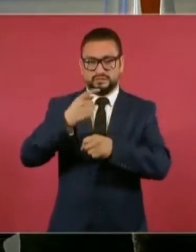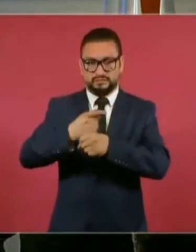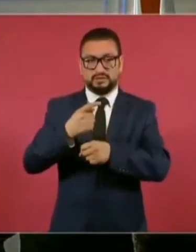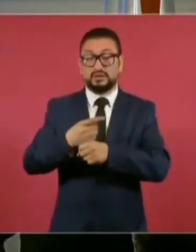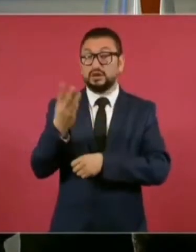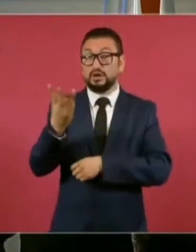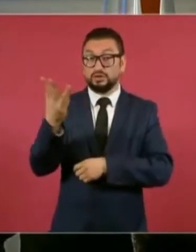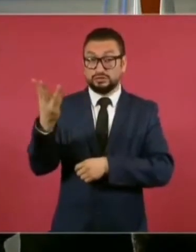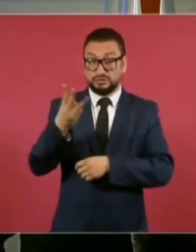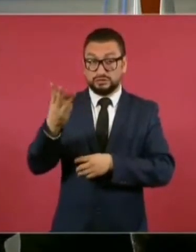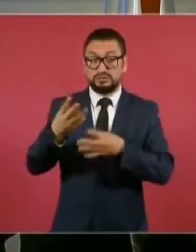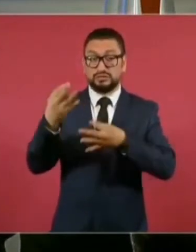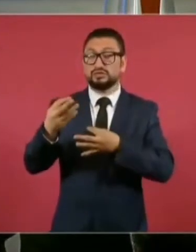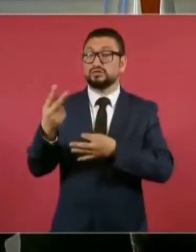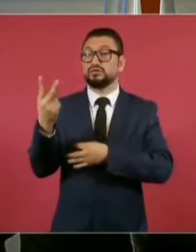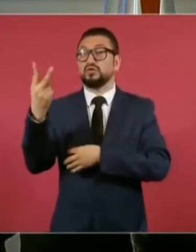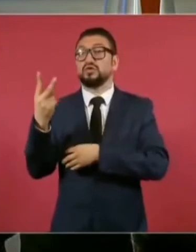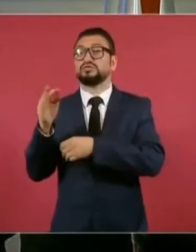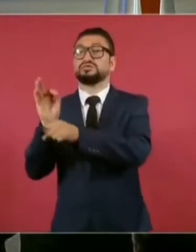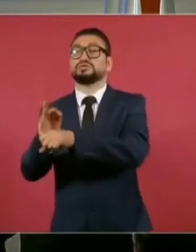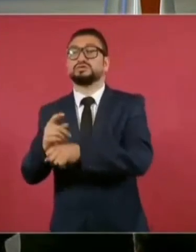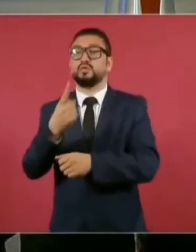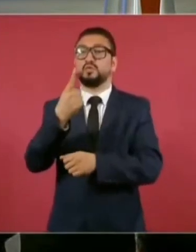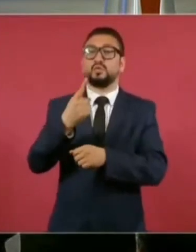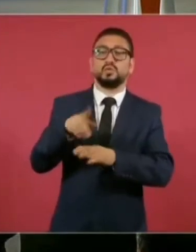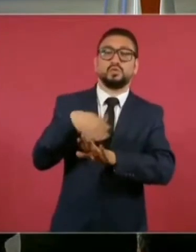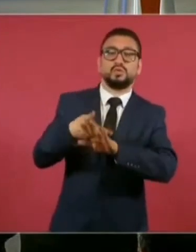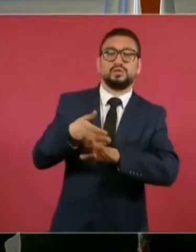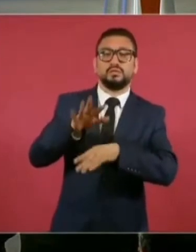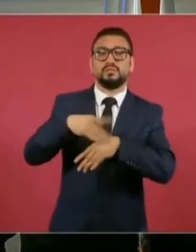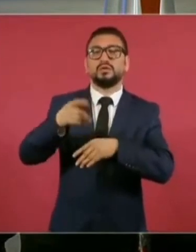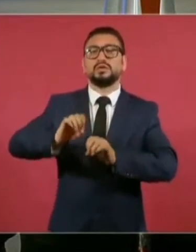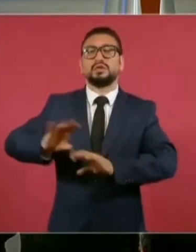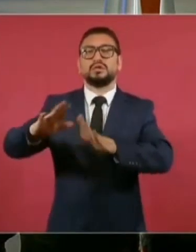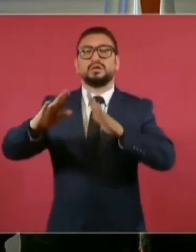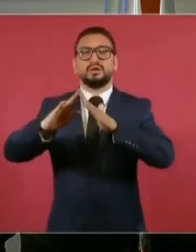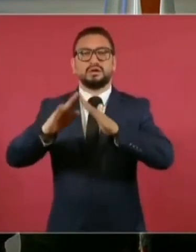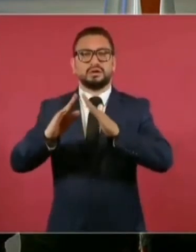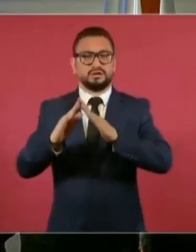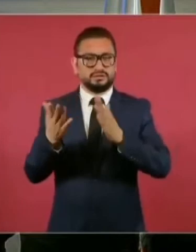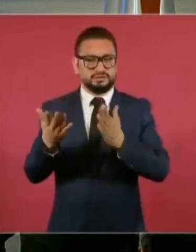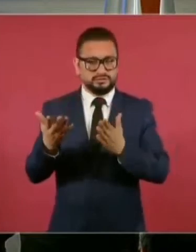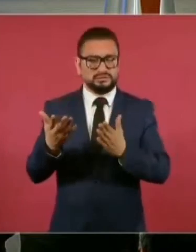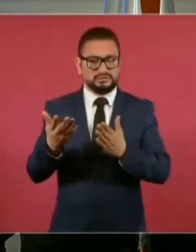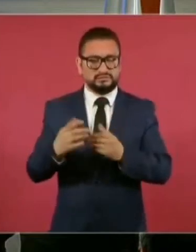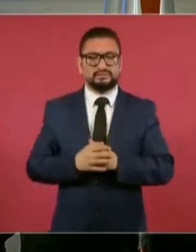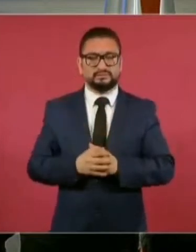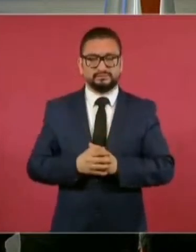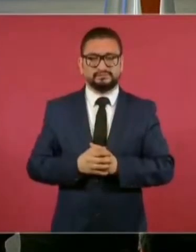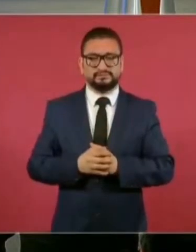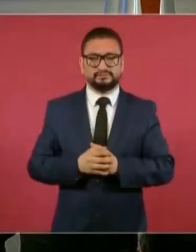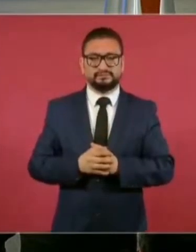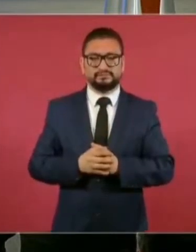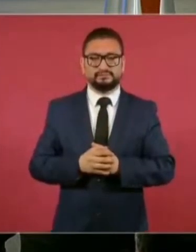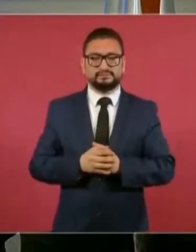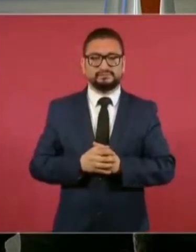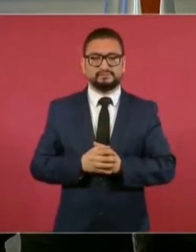los 3, 2 a favor y 1 en contra de la medida cautelar de llevarlo a prisión domiciliaria. Adelante.